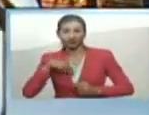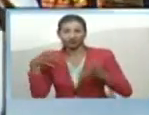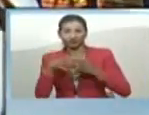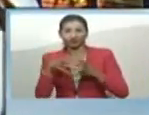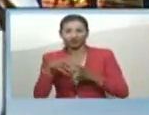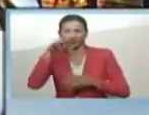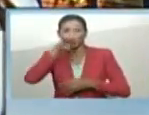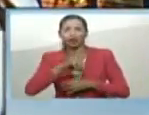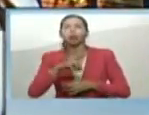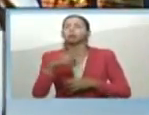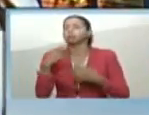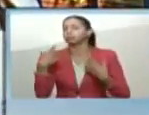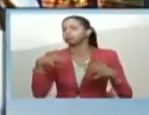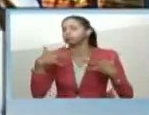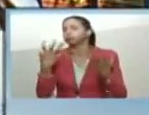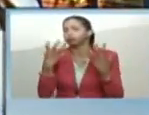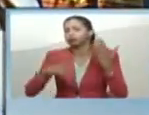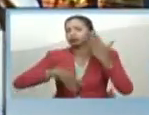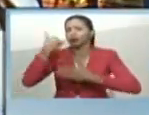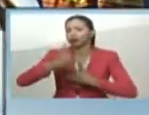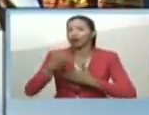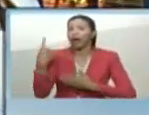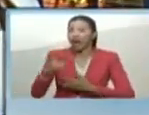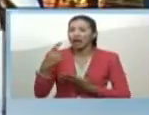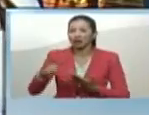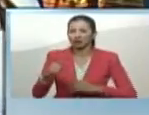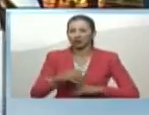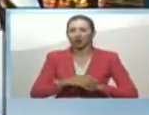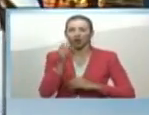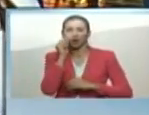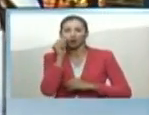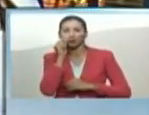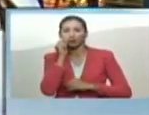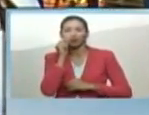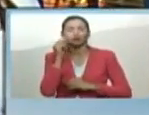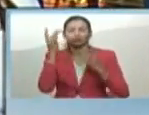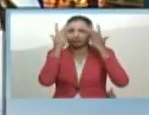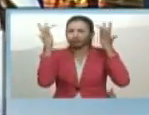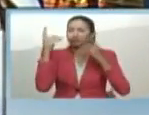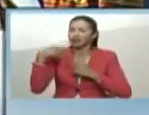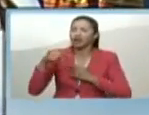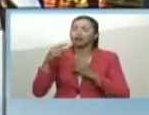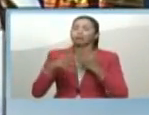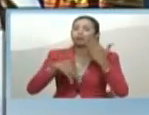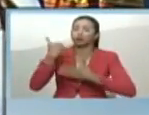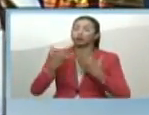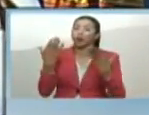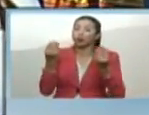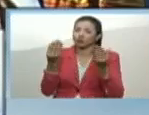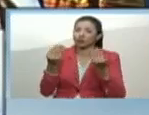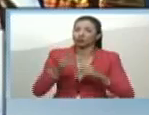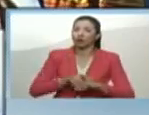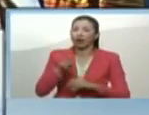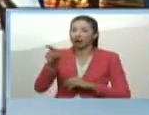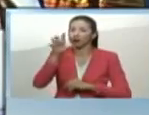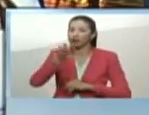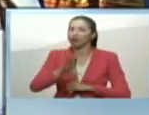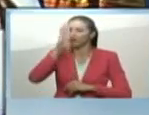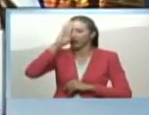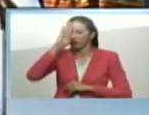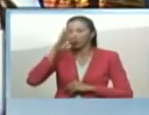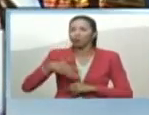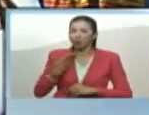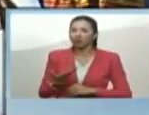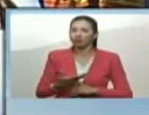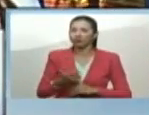tiene muchos proyectos Aquí está el camarada de barina Fabricio figueredo que tiene muchos proyectos que se están desarrollando en el estado barina que se pueden